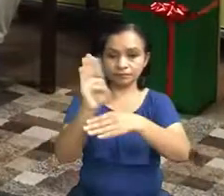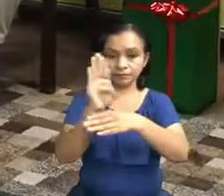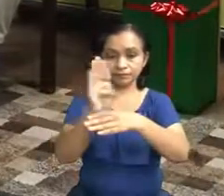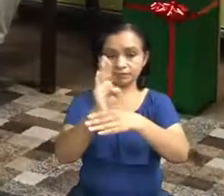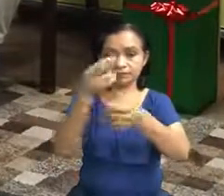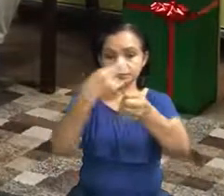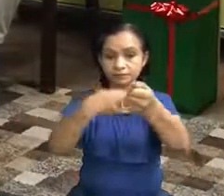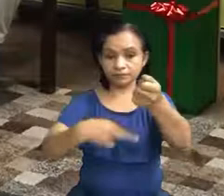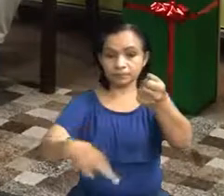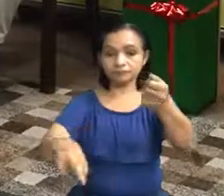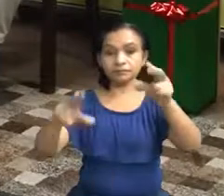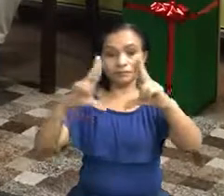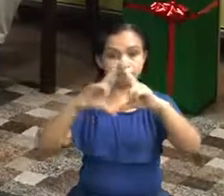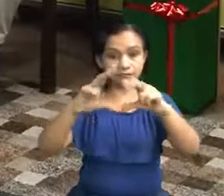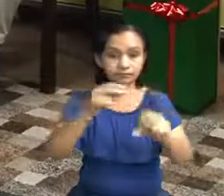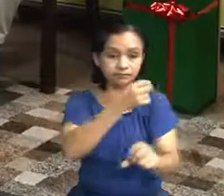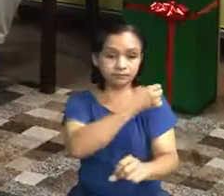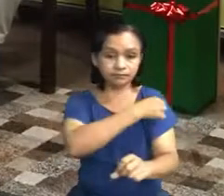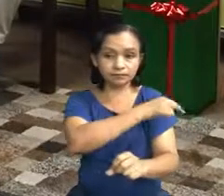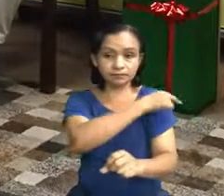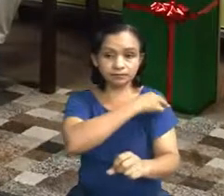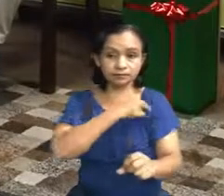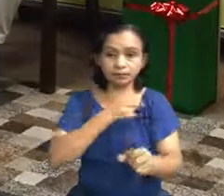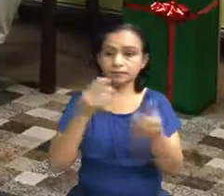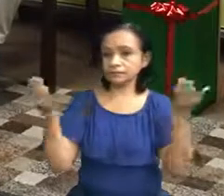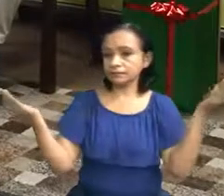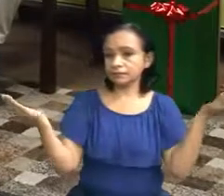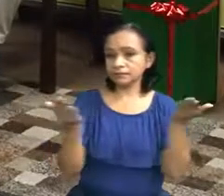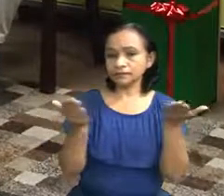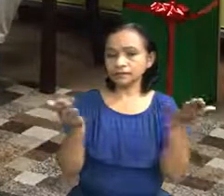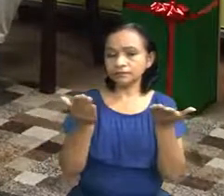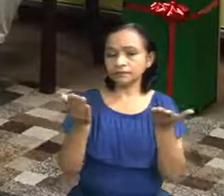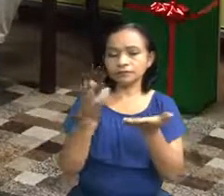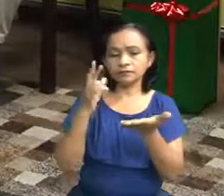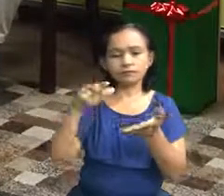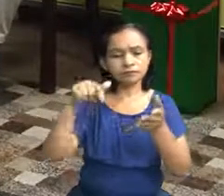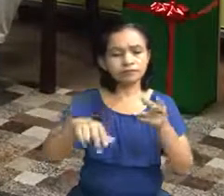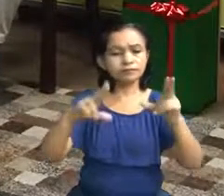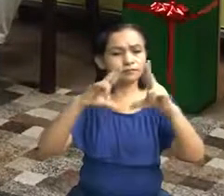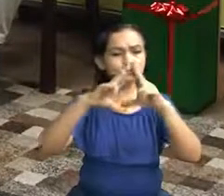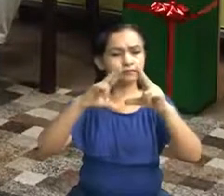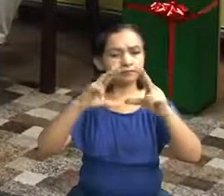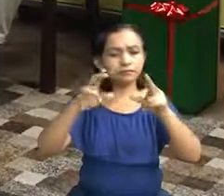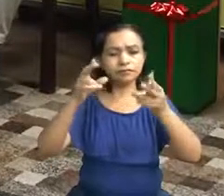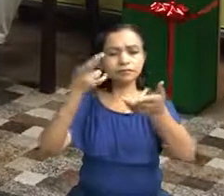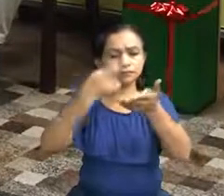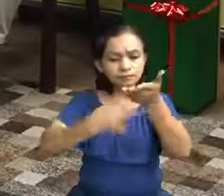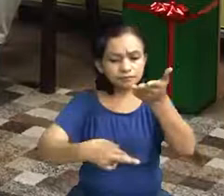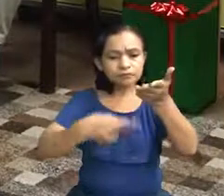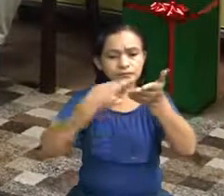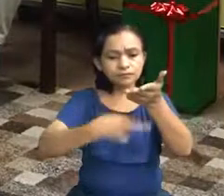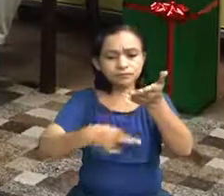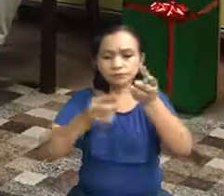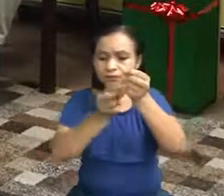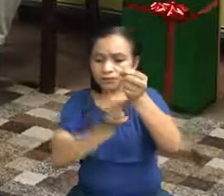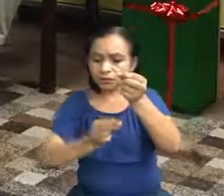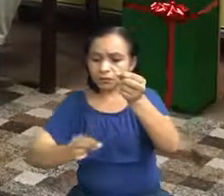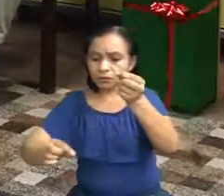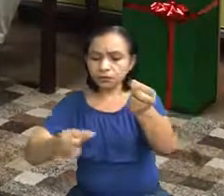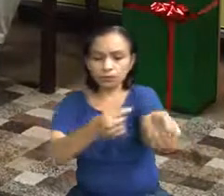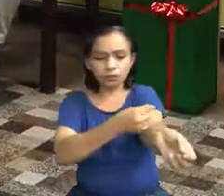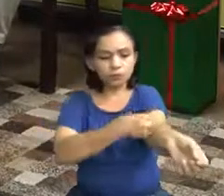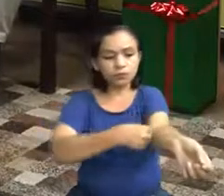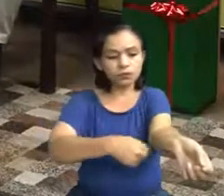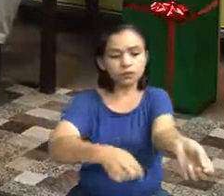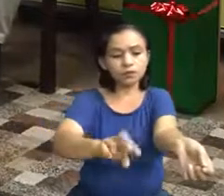Doctor, precisamente, ¿cómo va la donación de sangre en este año 2019? Bien, el tema